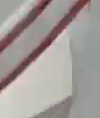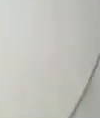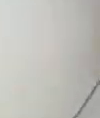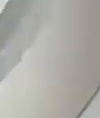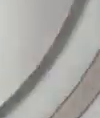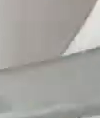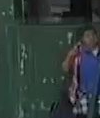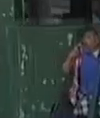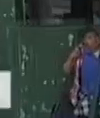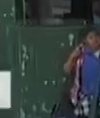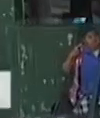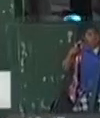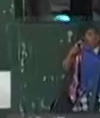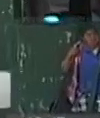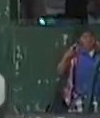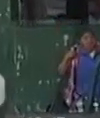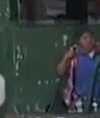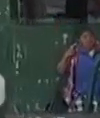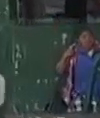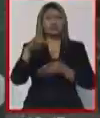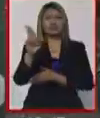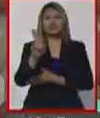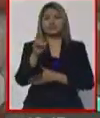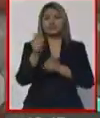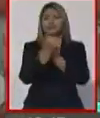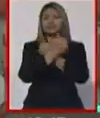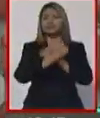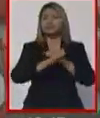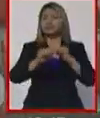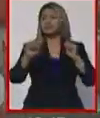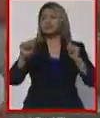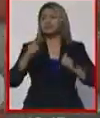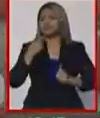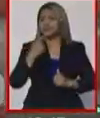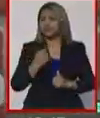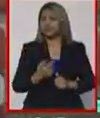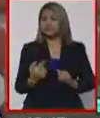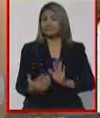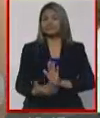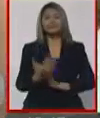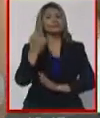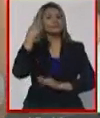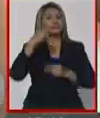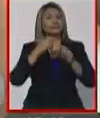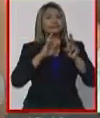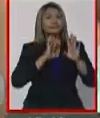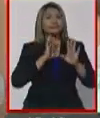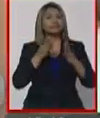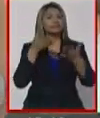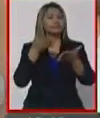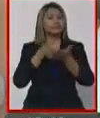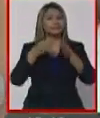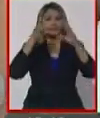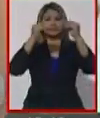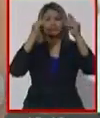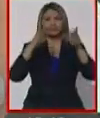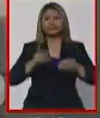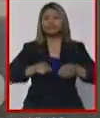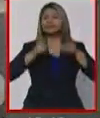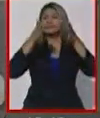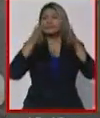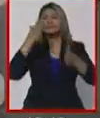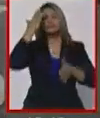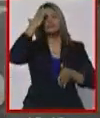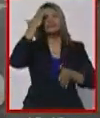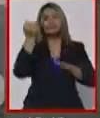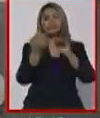En instantes, los estudiantes de la Universidad Gabriel René Moreno, que se presentaron a declarar en contra del docente denunciado